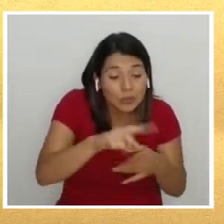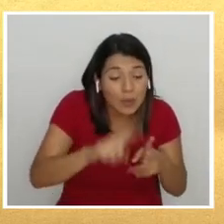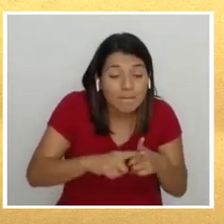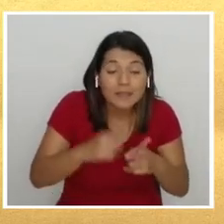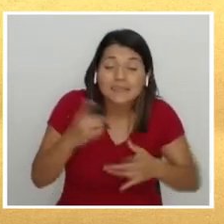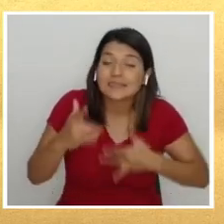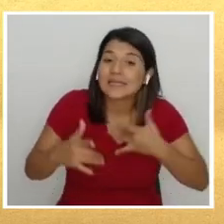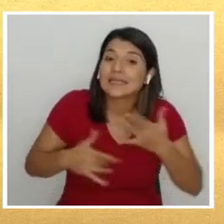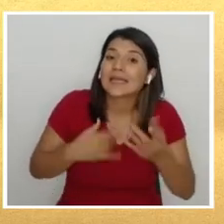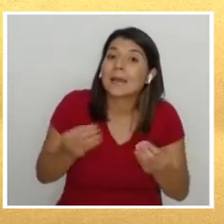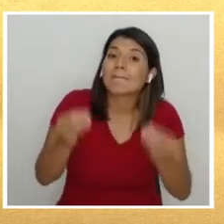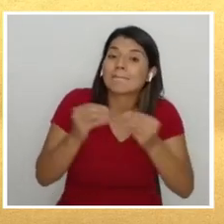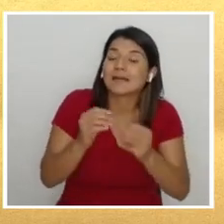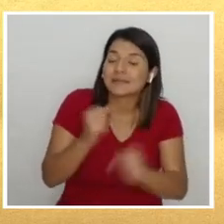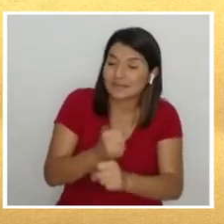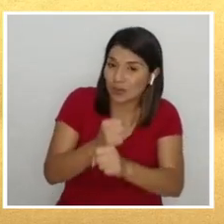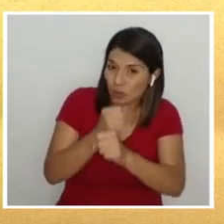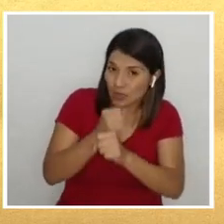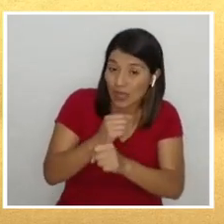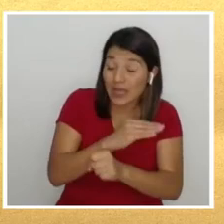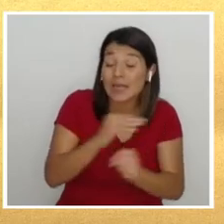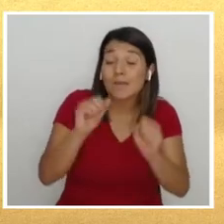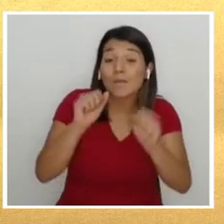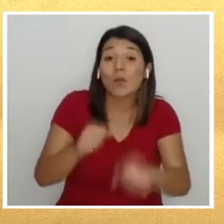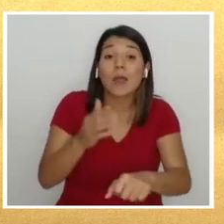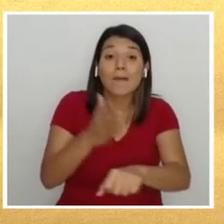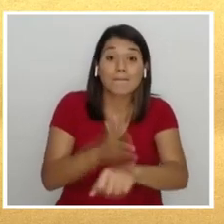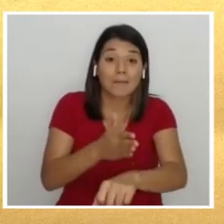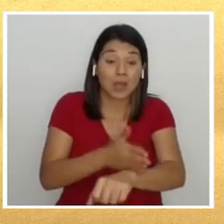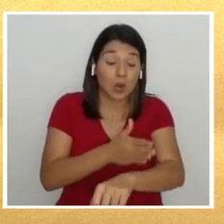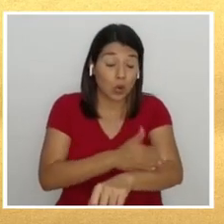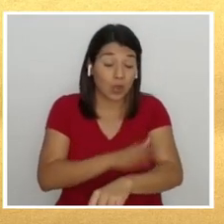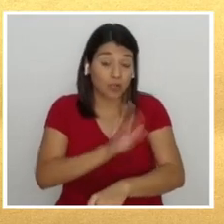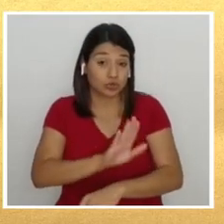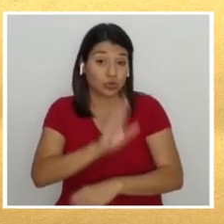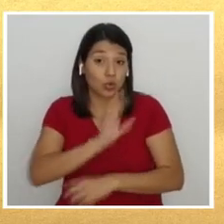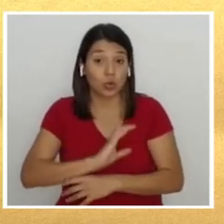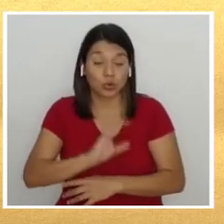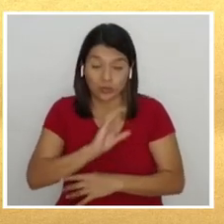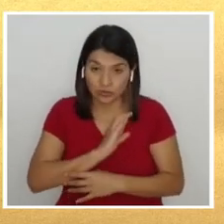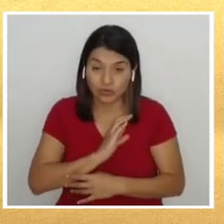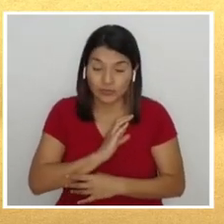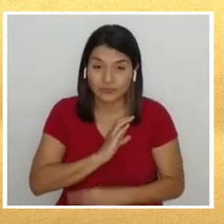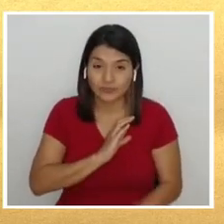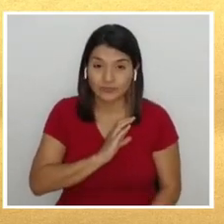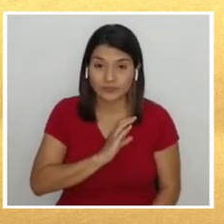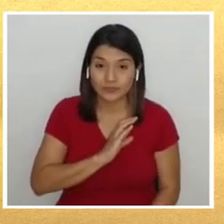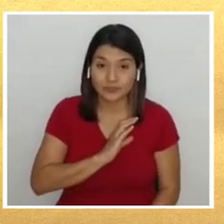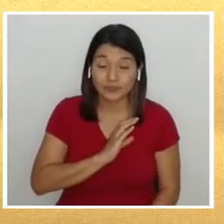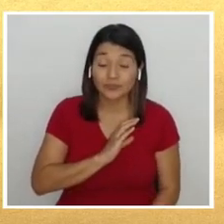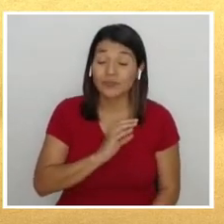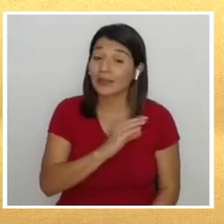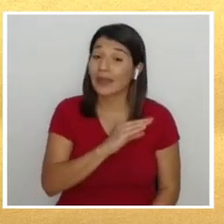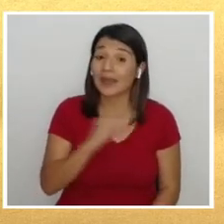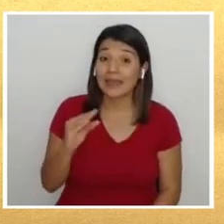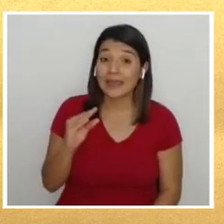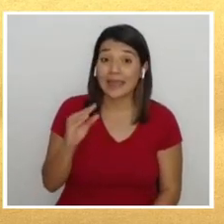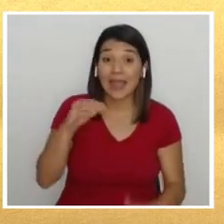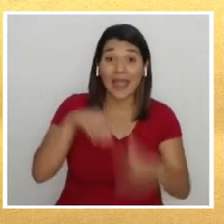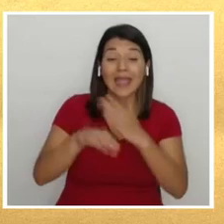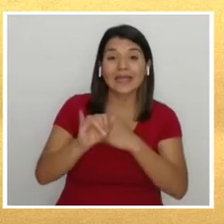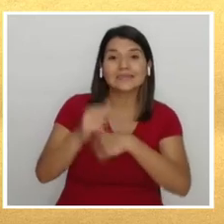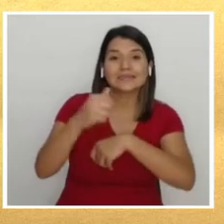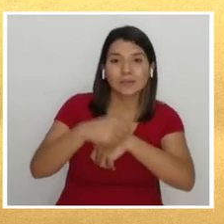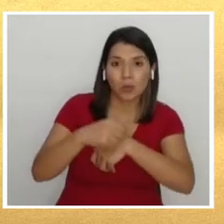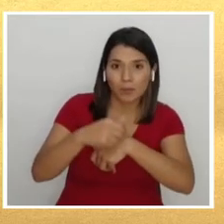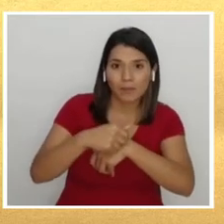condición de víctima, en su condición de paciente, y que en ese momento sea atendida por nosotros,